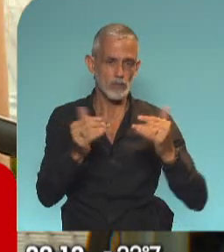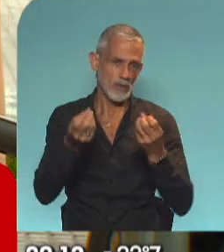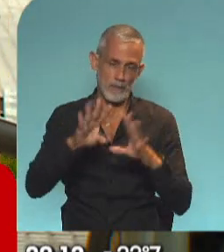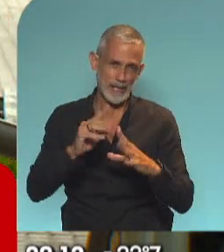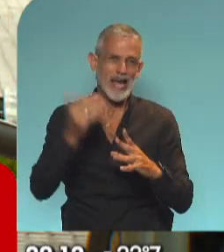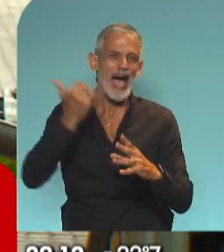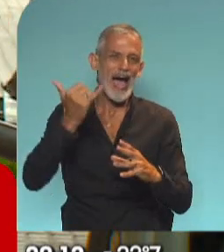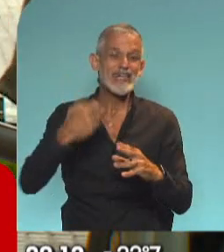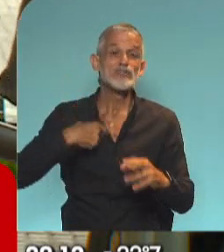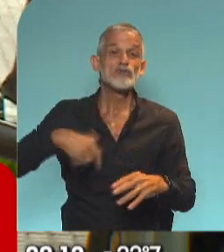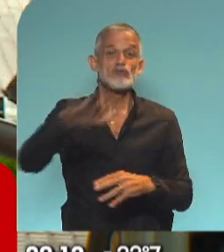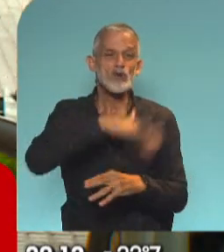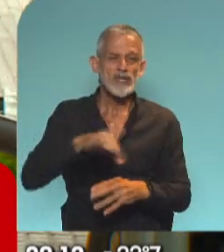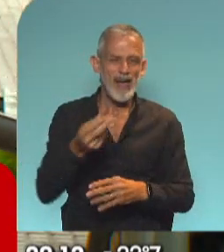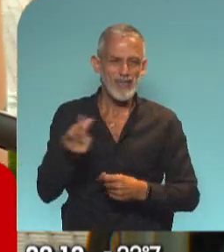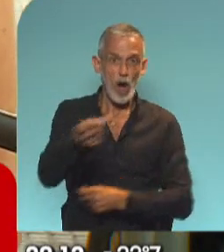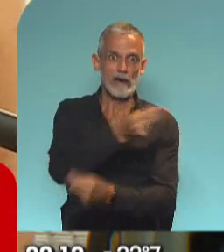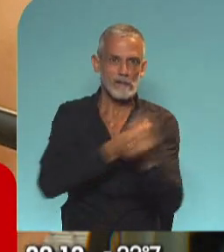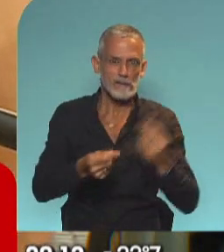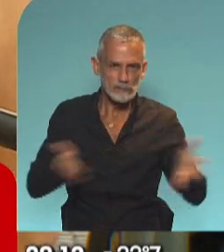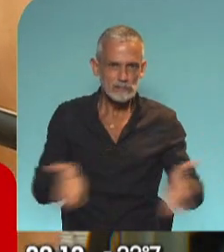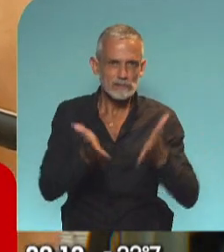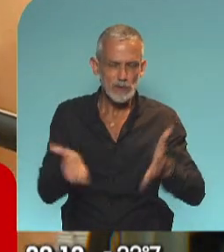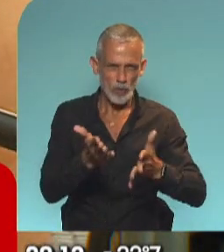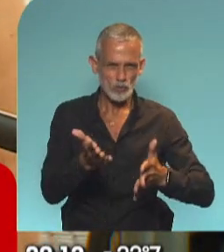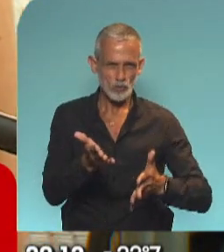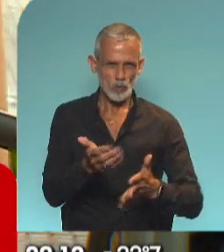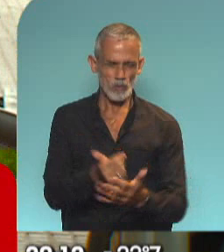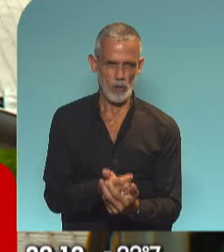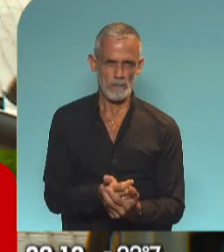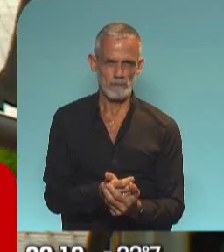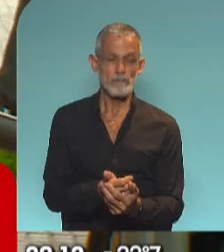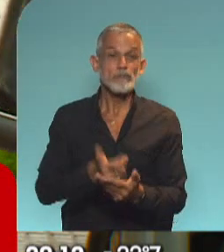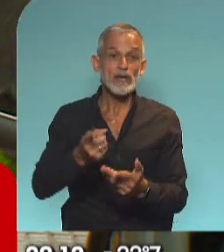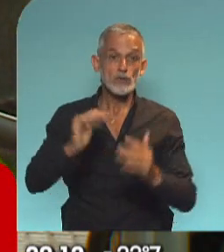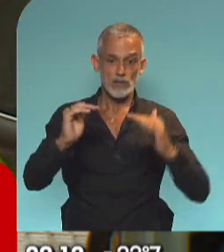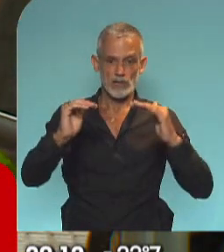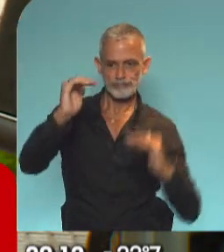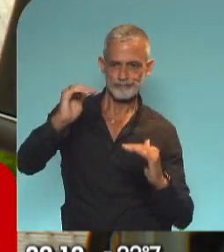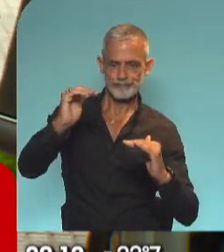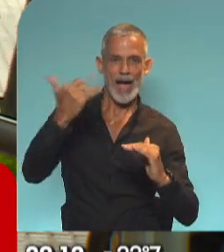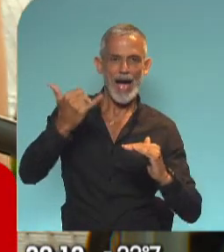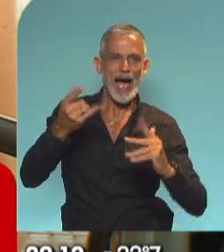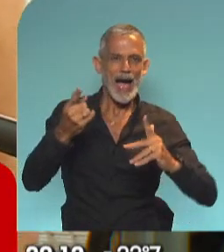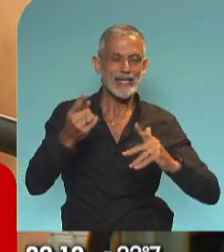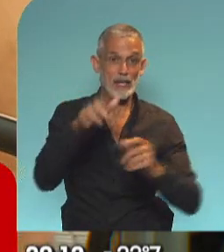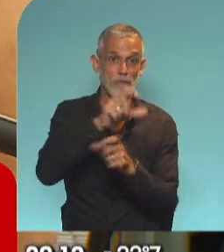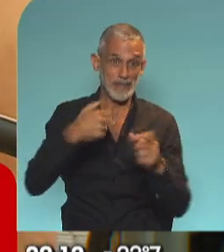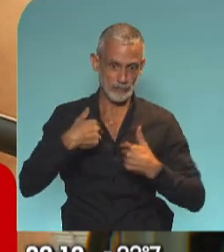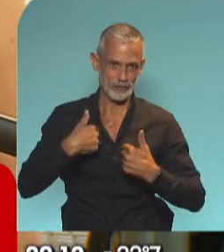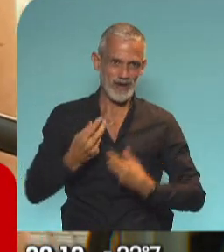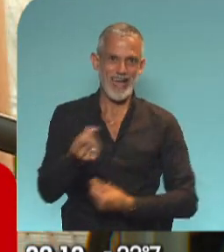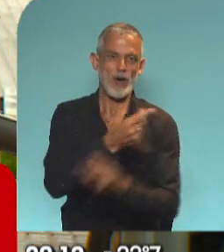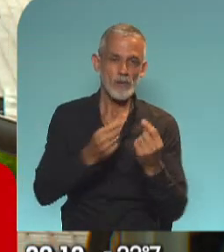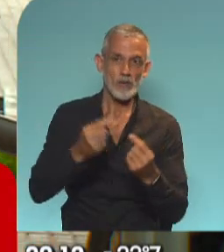lo que se llama la sociedad de consumo, en la cual la desigualdad que se da entre el consumidor y